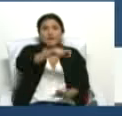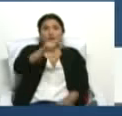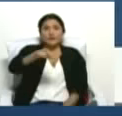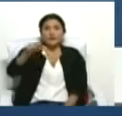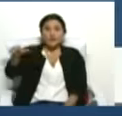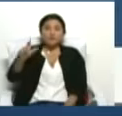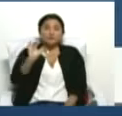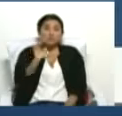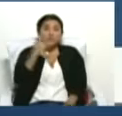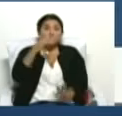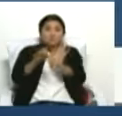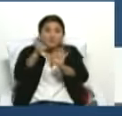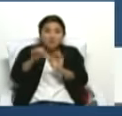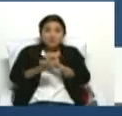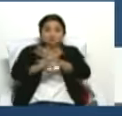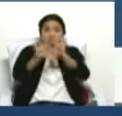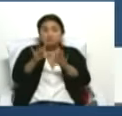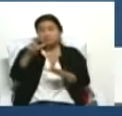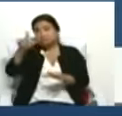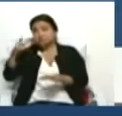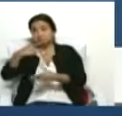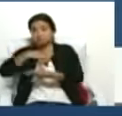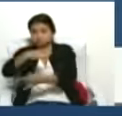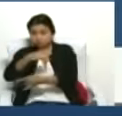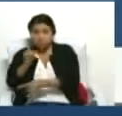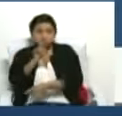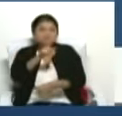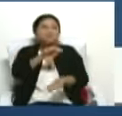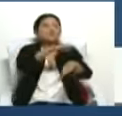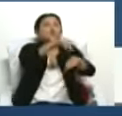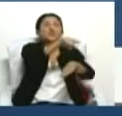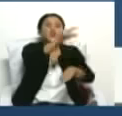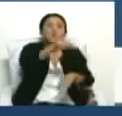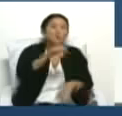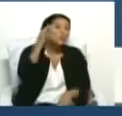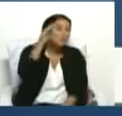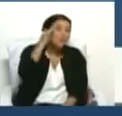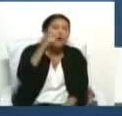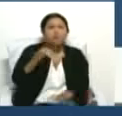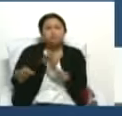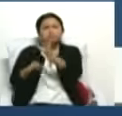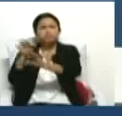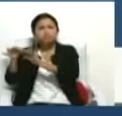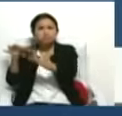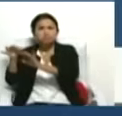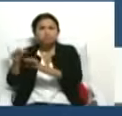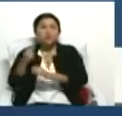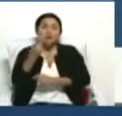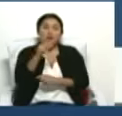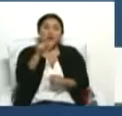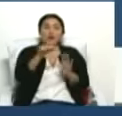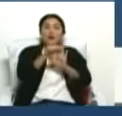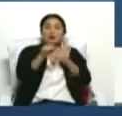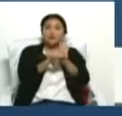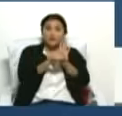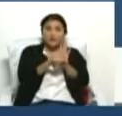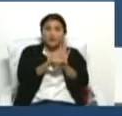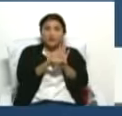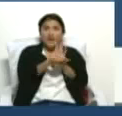interesada, lo que sustraería a la víctima de la ley, en este caso el artículo segundo de la